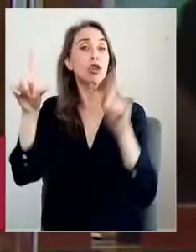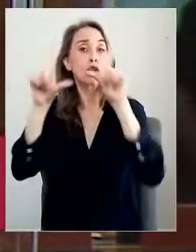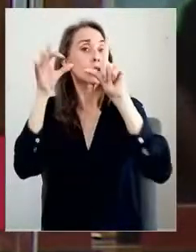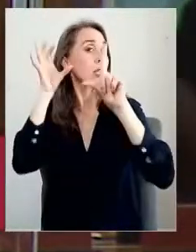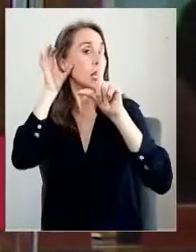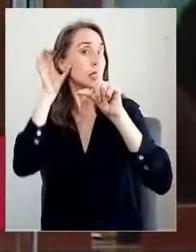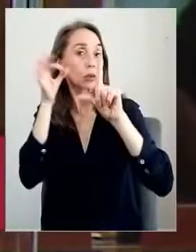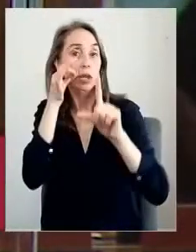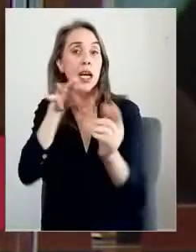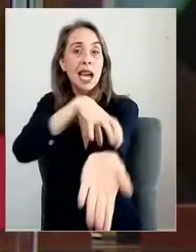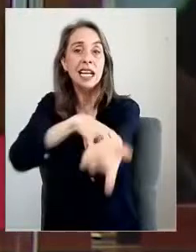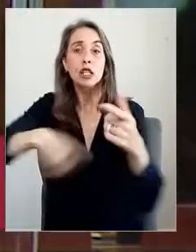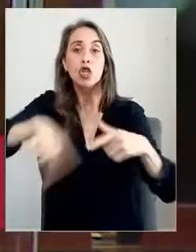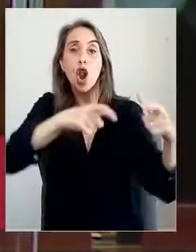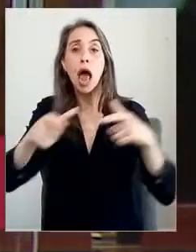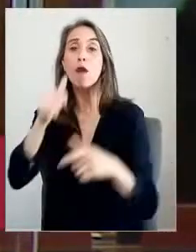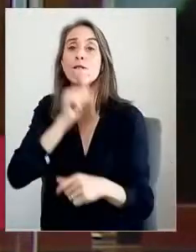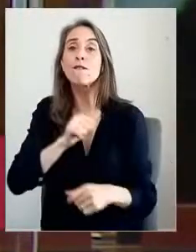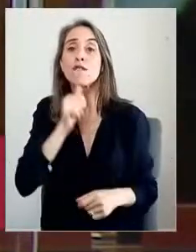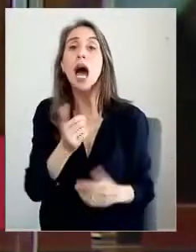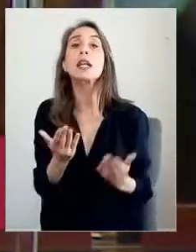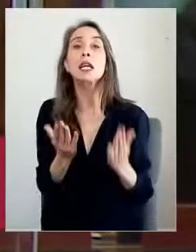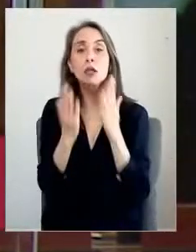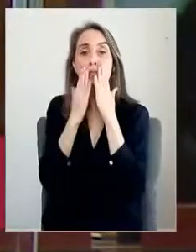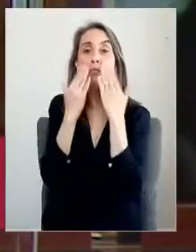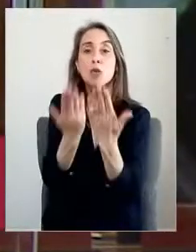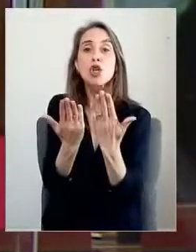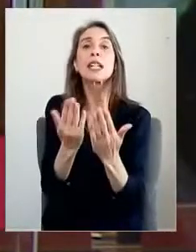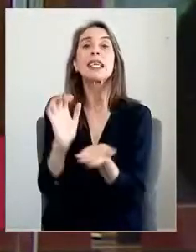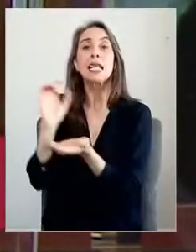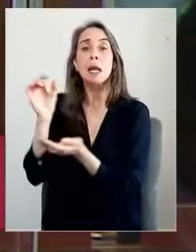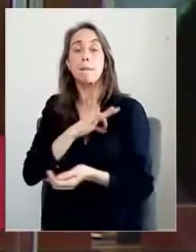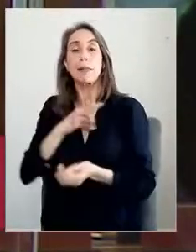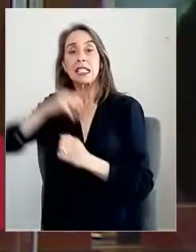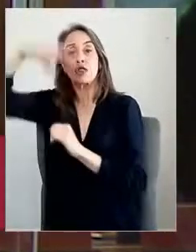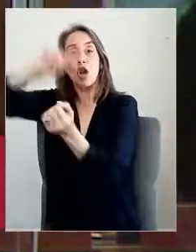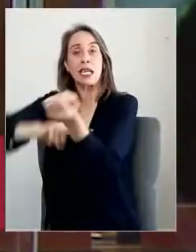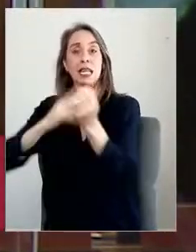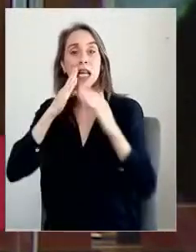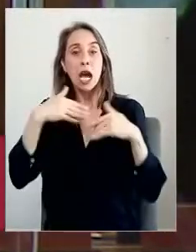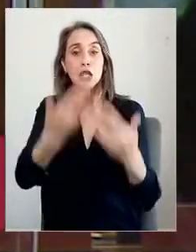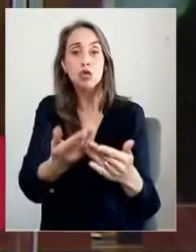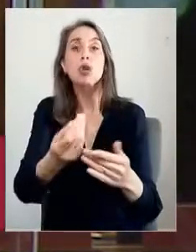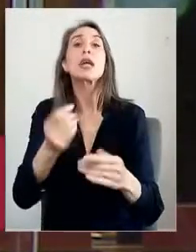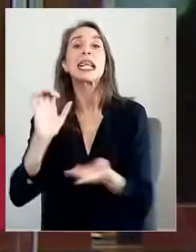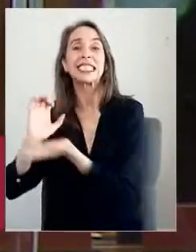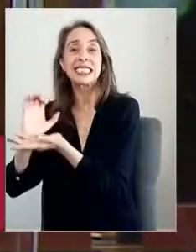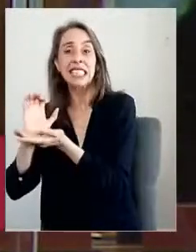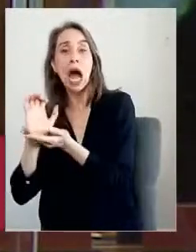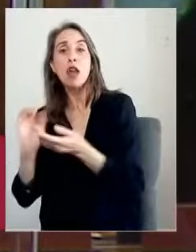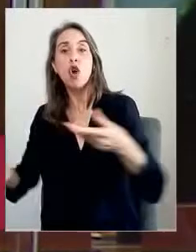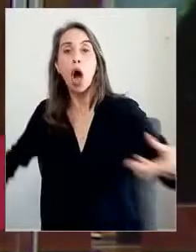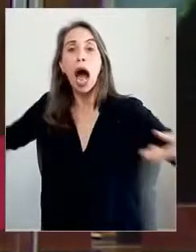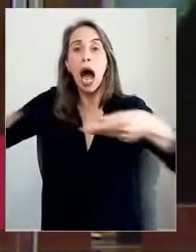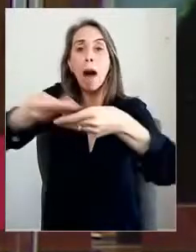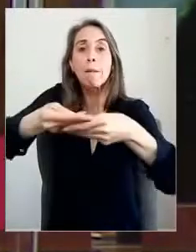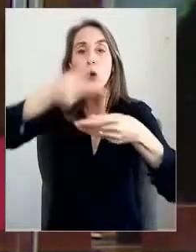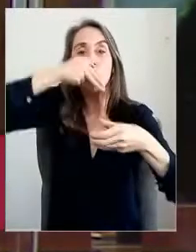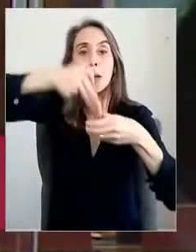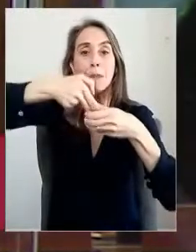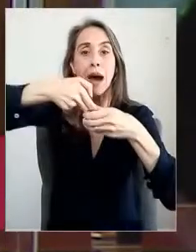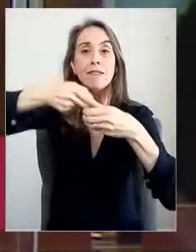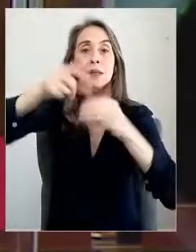tema de los subsidios. Porque nosotros pedimos un subsidio al combustible. No nos pescaron, pedimos los combustibles, no